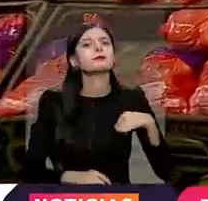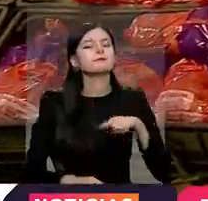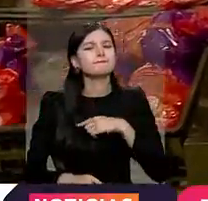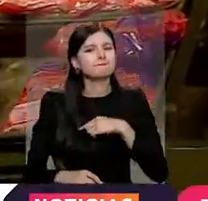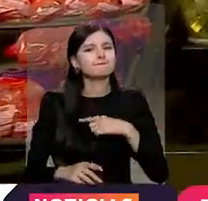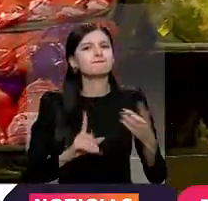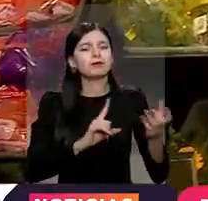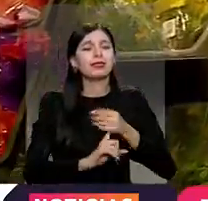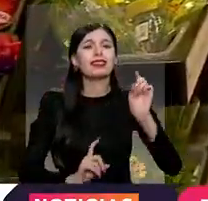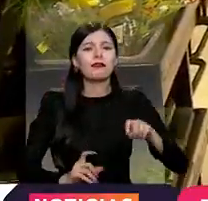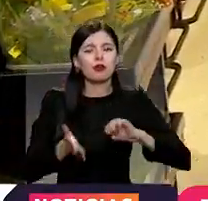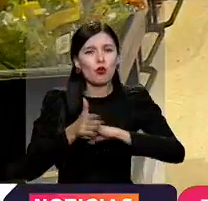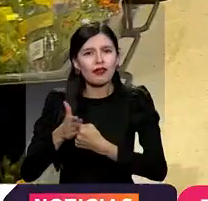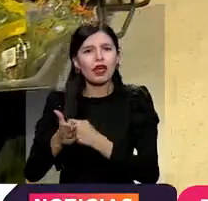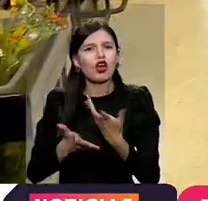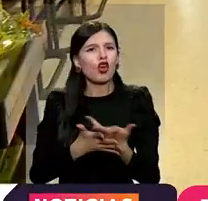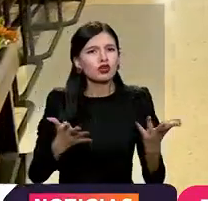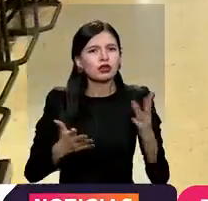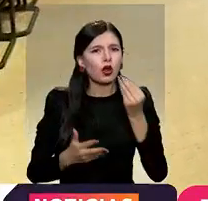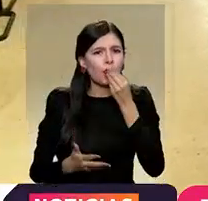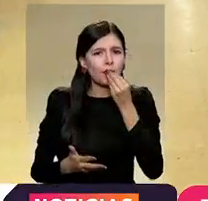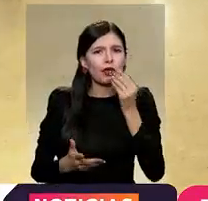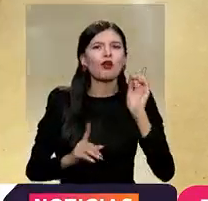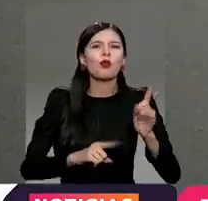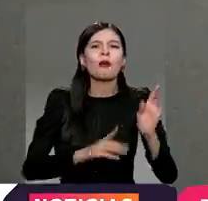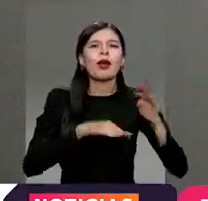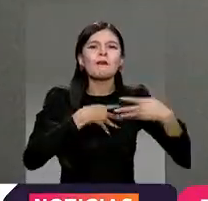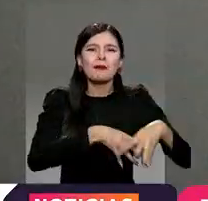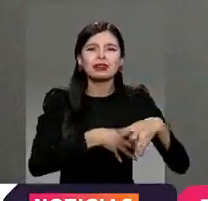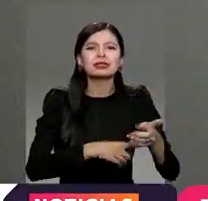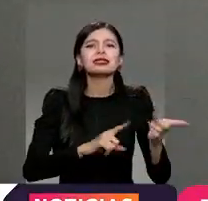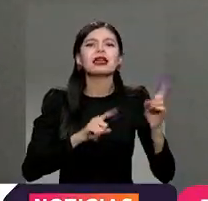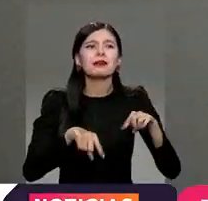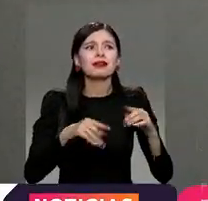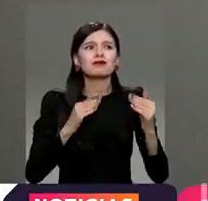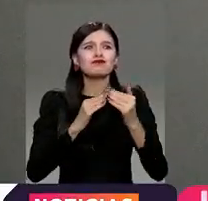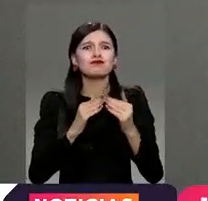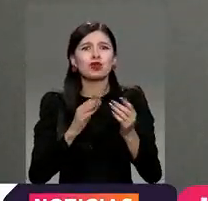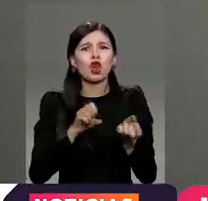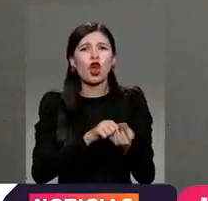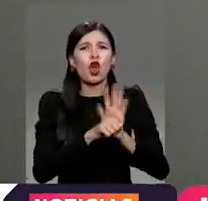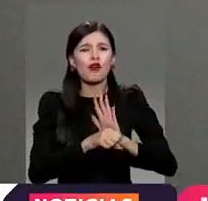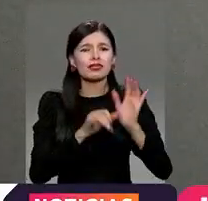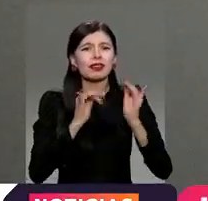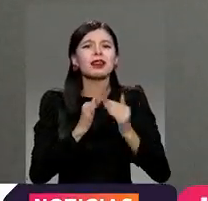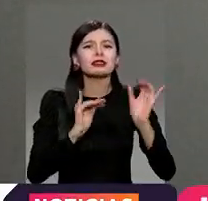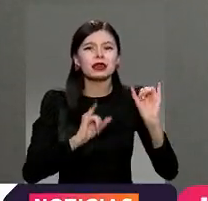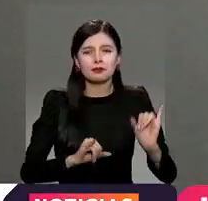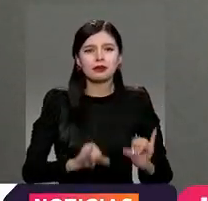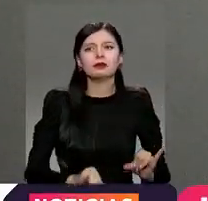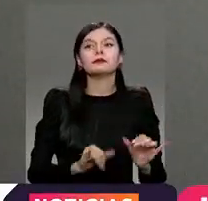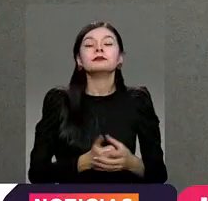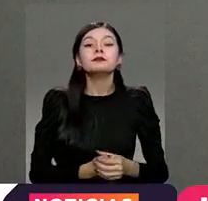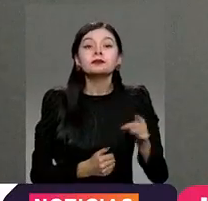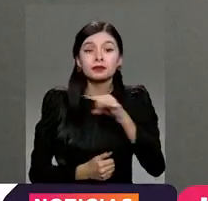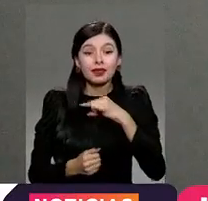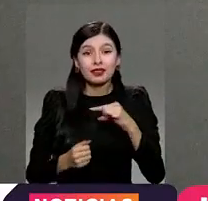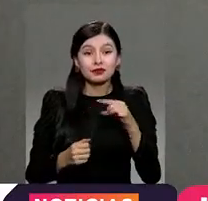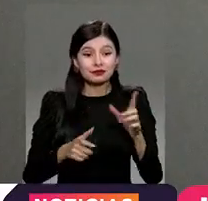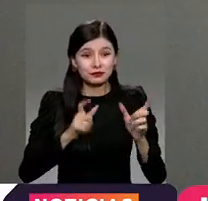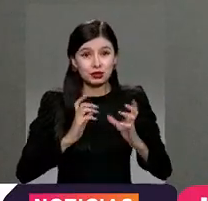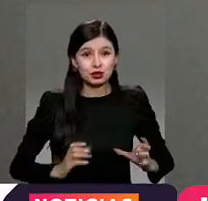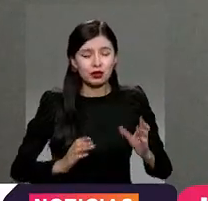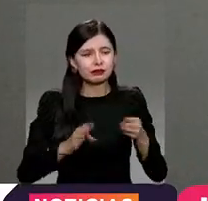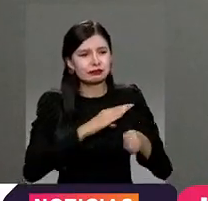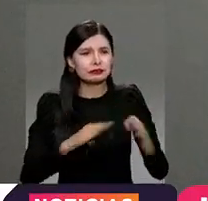poco predecible a causa de las marchas y posibles confinamientos. Los colombianos han incrementado un 46% sus visitas al